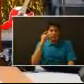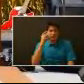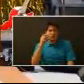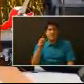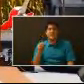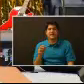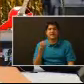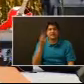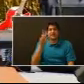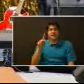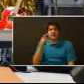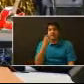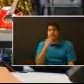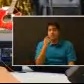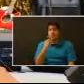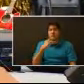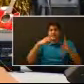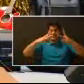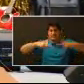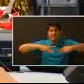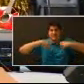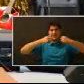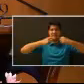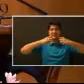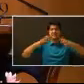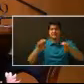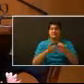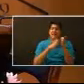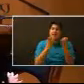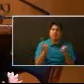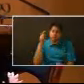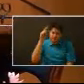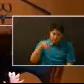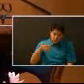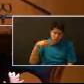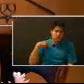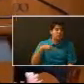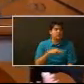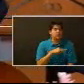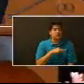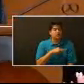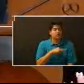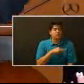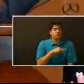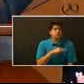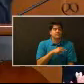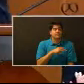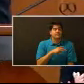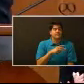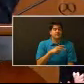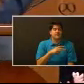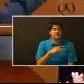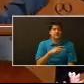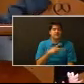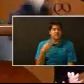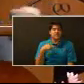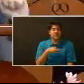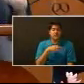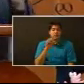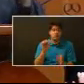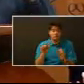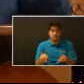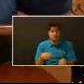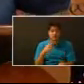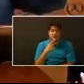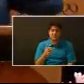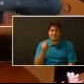y mujeres valientes. Entonces hoy nosotros, aún que nos puedan decir, ah, en esa tu